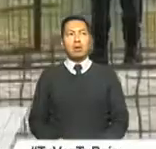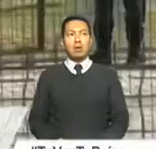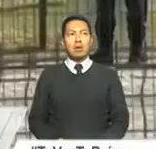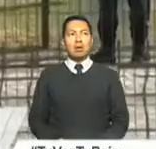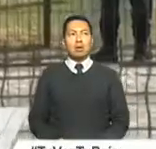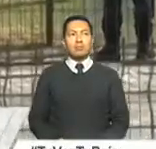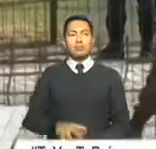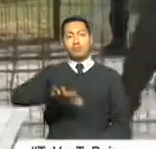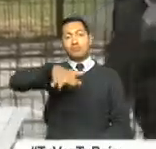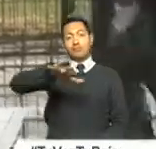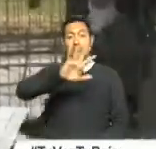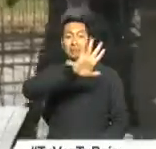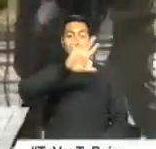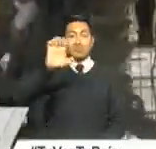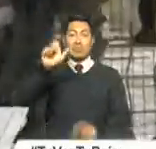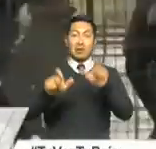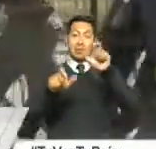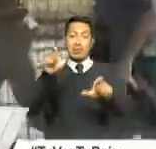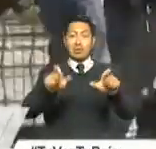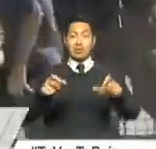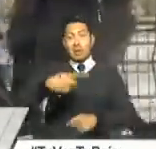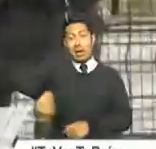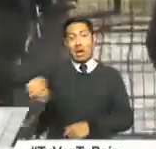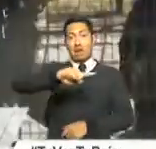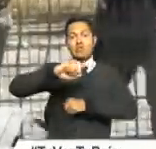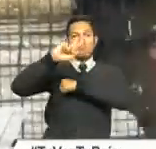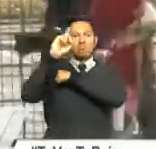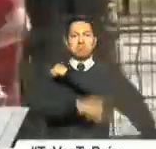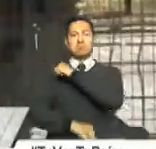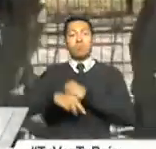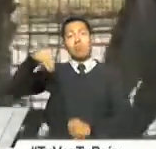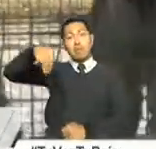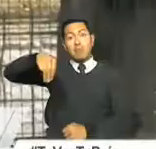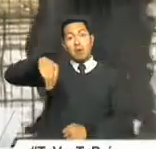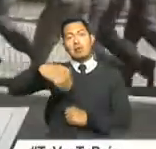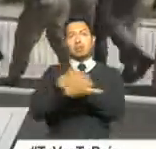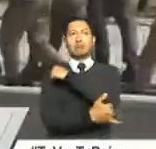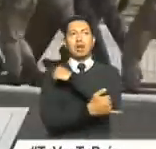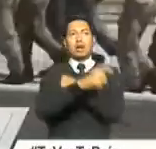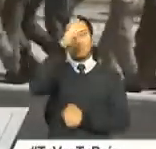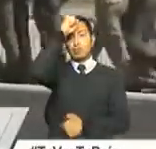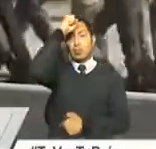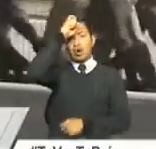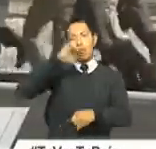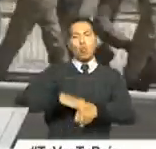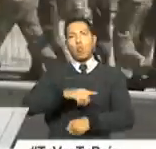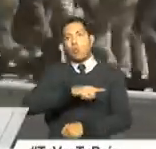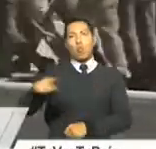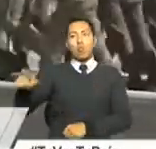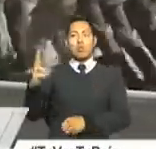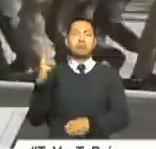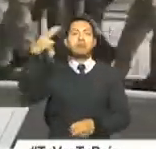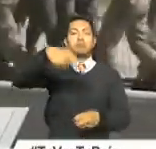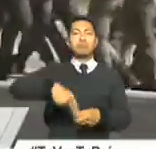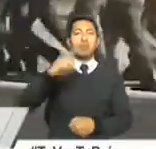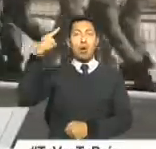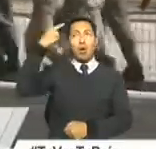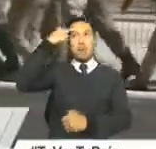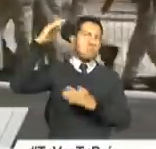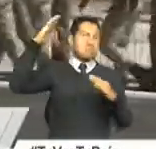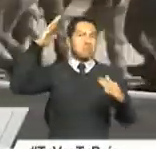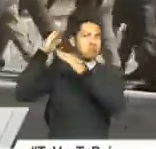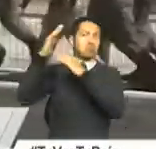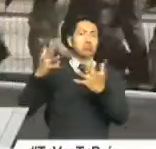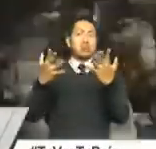Casi 500 personas comenzaron a ser juzgadas el martes en Turquía, acusadas de haber participado en el golpe de Estado fallido